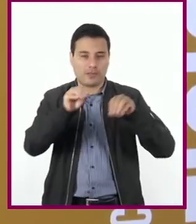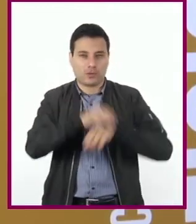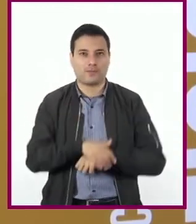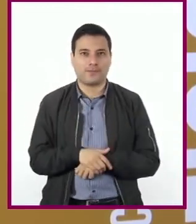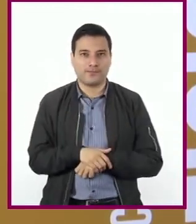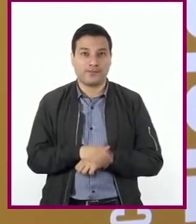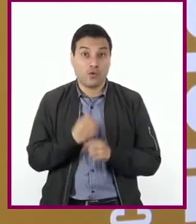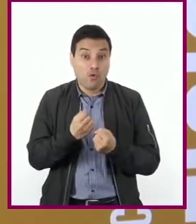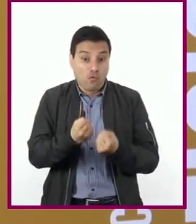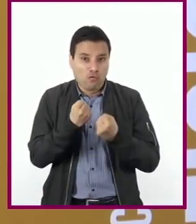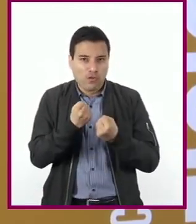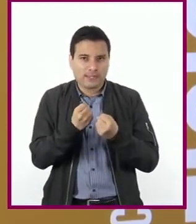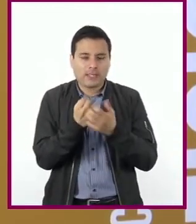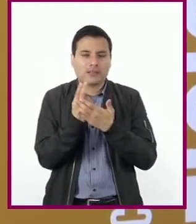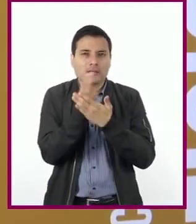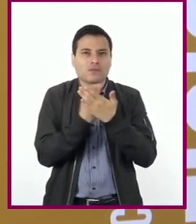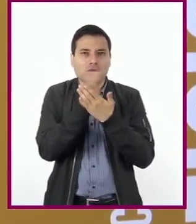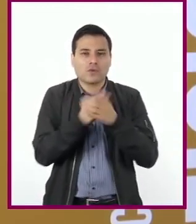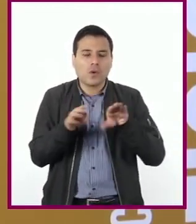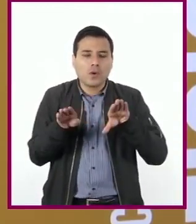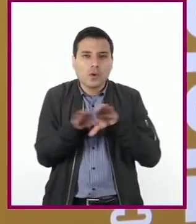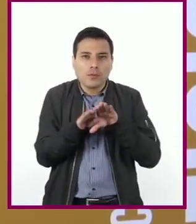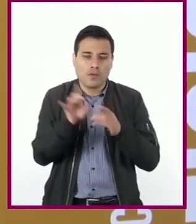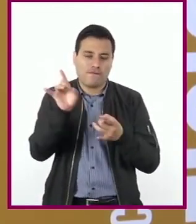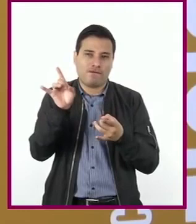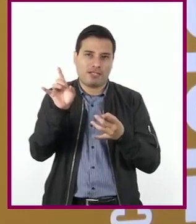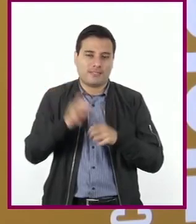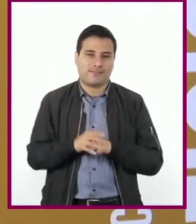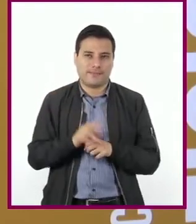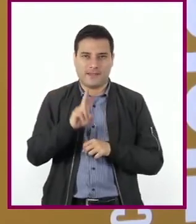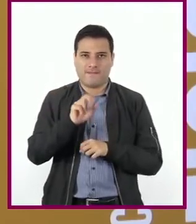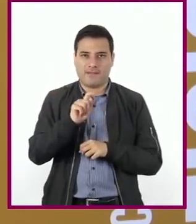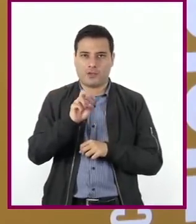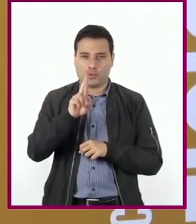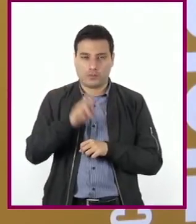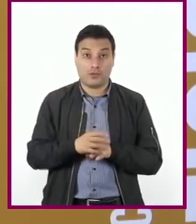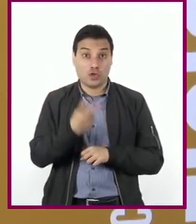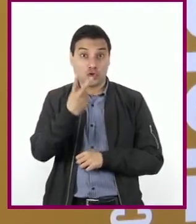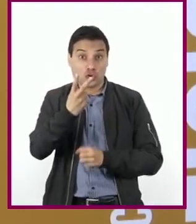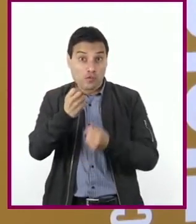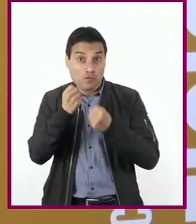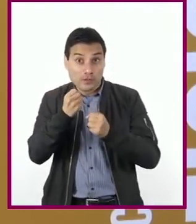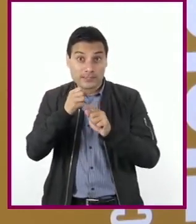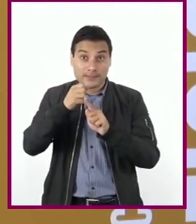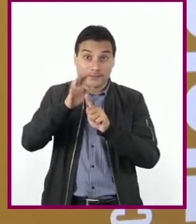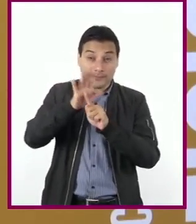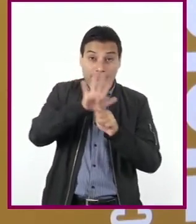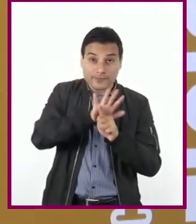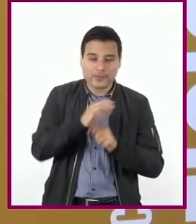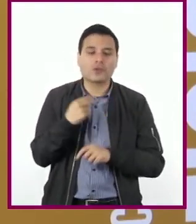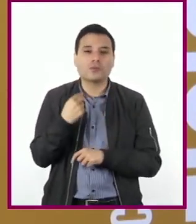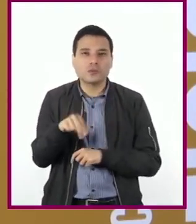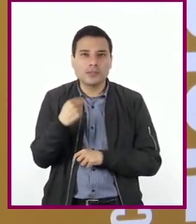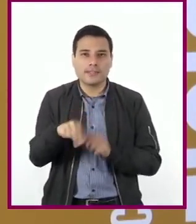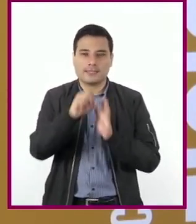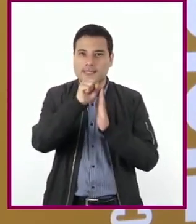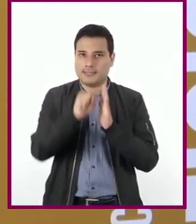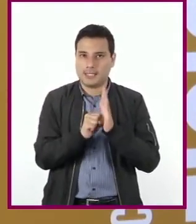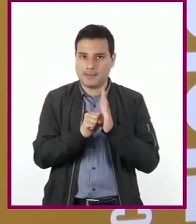Las fuerzas se representan con un vector. Cuando se aplican dos o más fuerzas, se les llama sistema de fuerzas